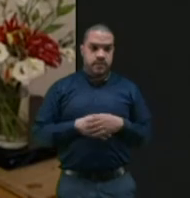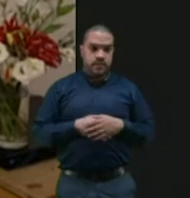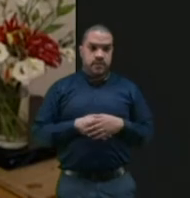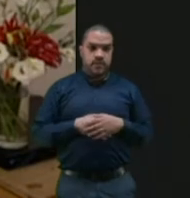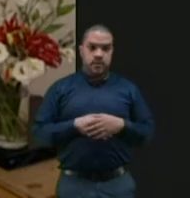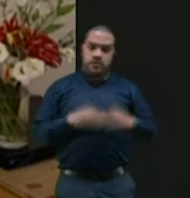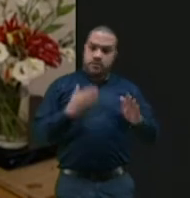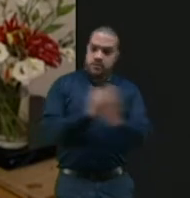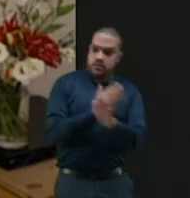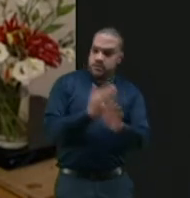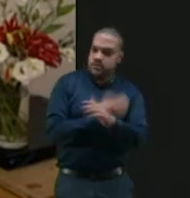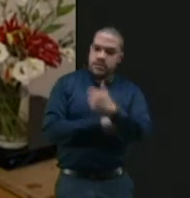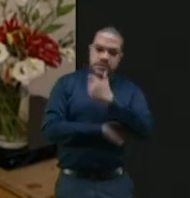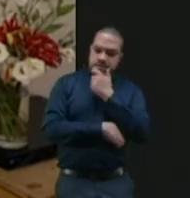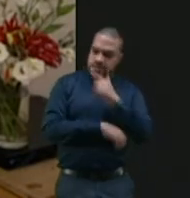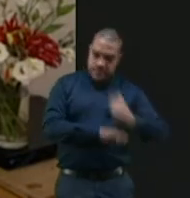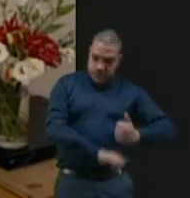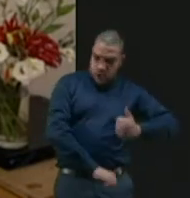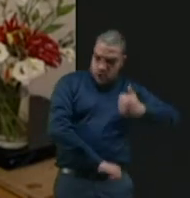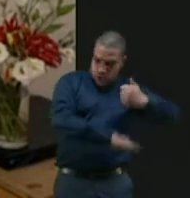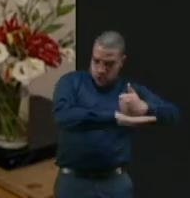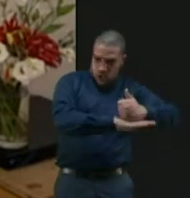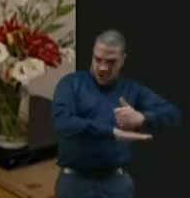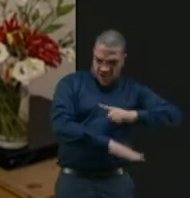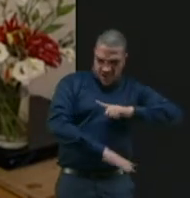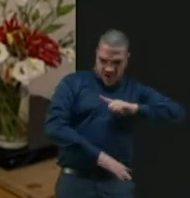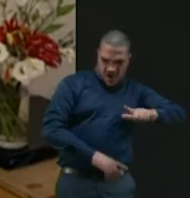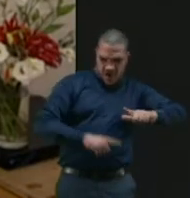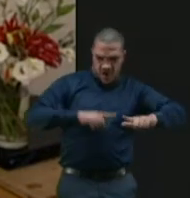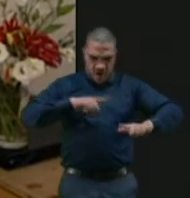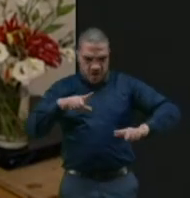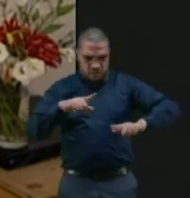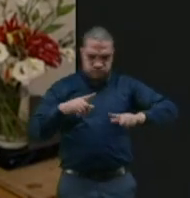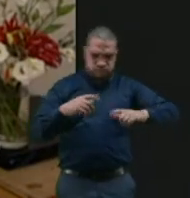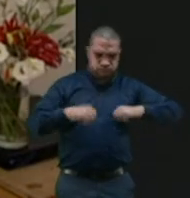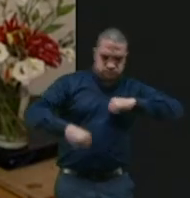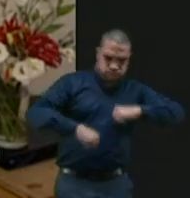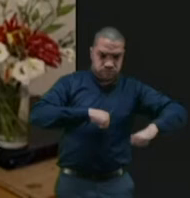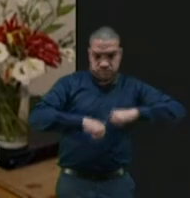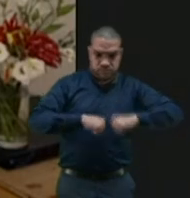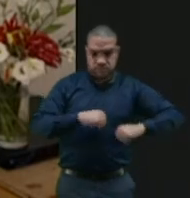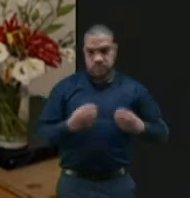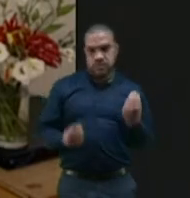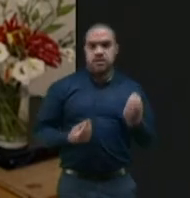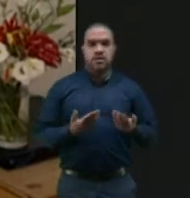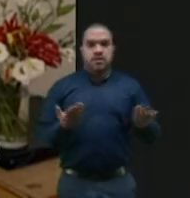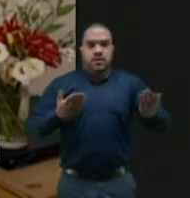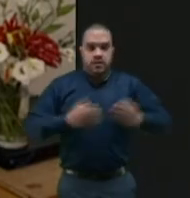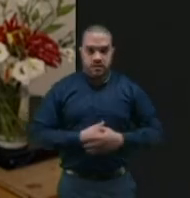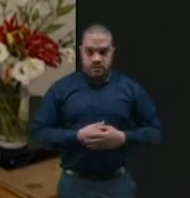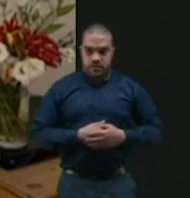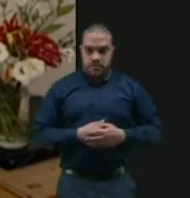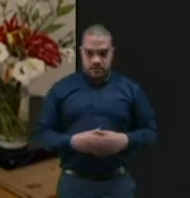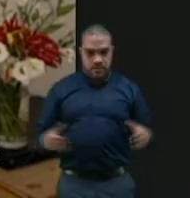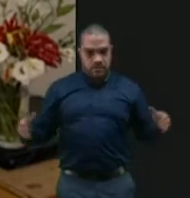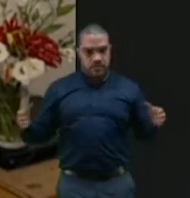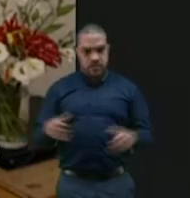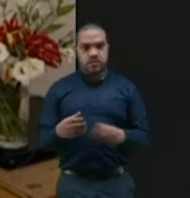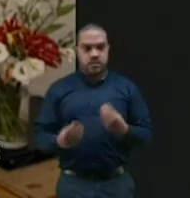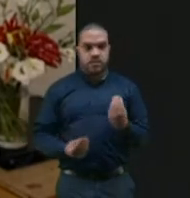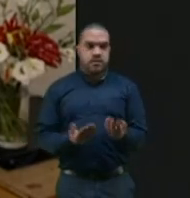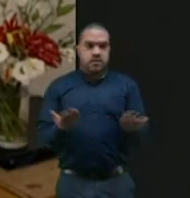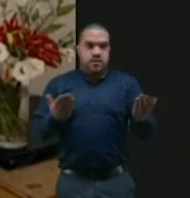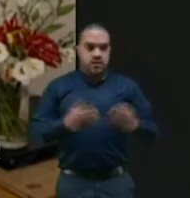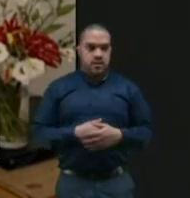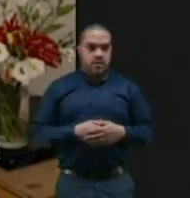significa que el director no tiene el liderazgo para poder tomar decisiones duras. Y el resultado como este siempre es lo mismo. Las personas que tienen